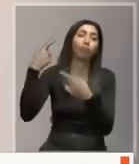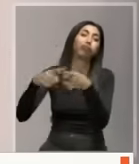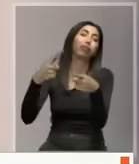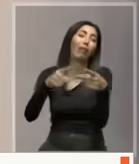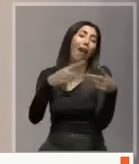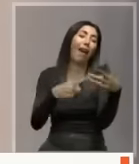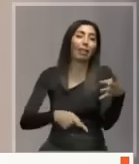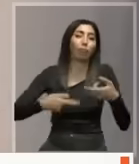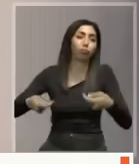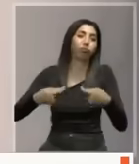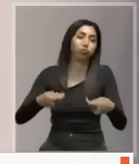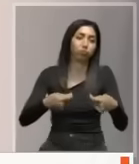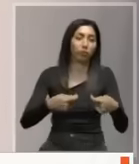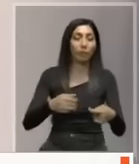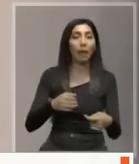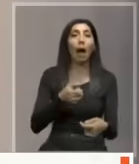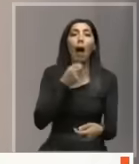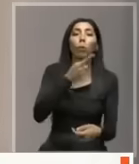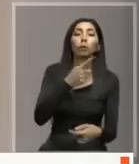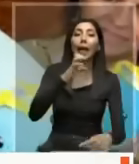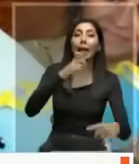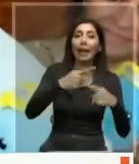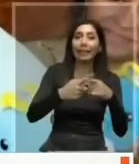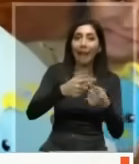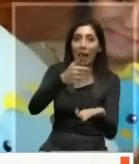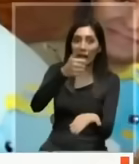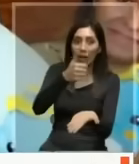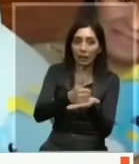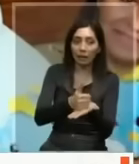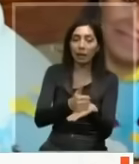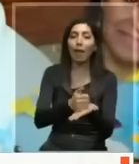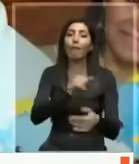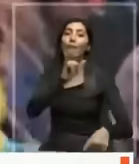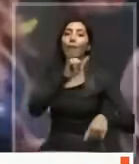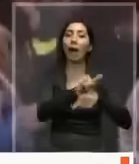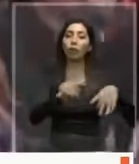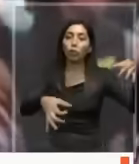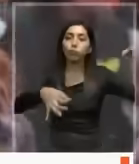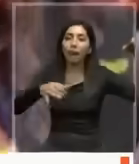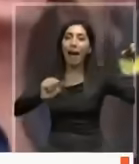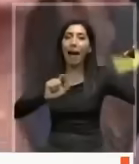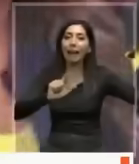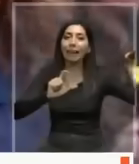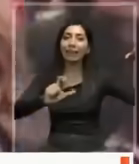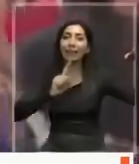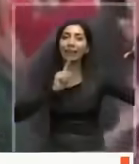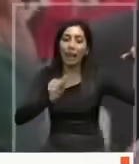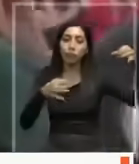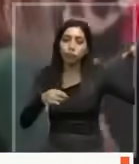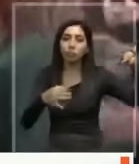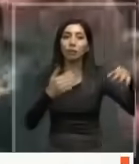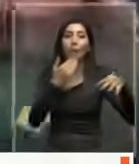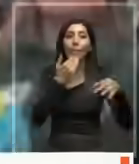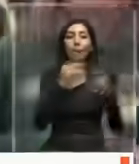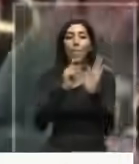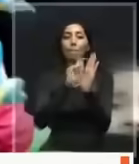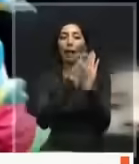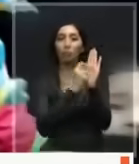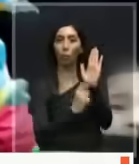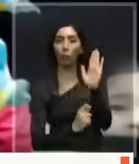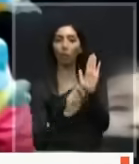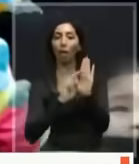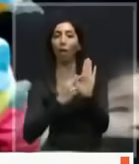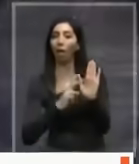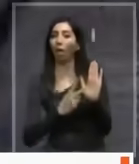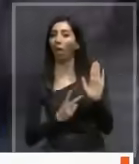a la exalcaldesa de la presunta falsificación de actas, redistribuir dineros, alterar información presupuestaria e incluso de la